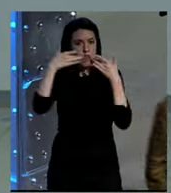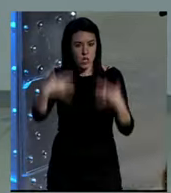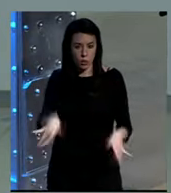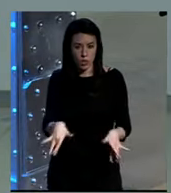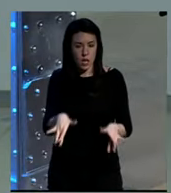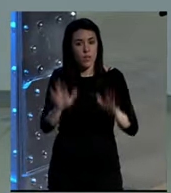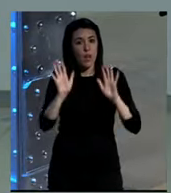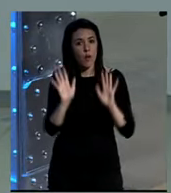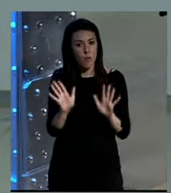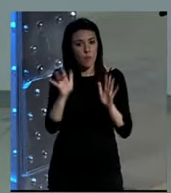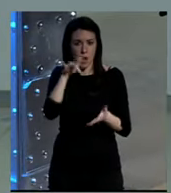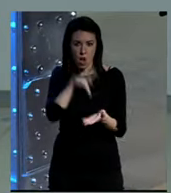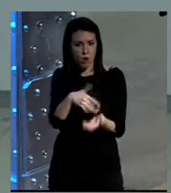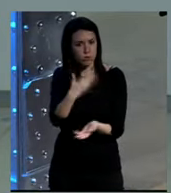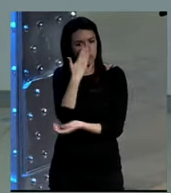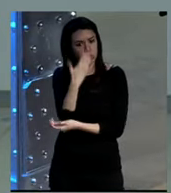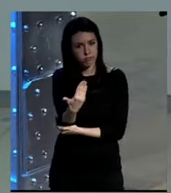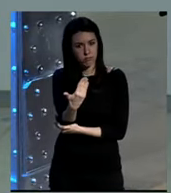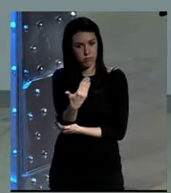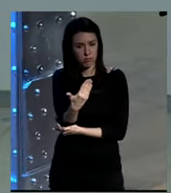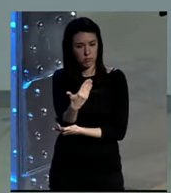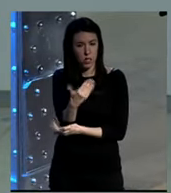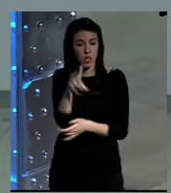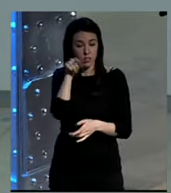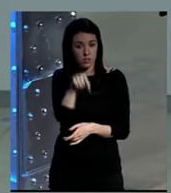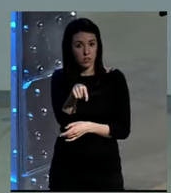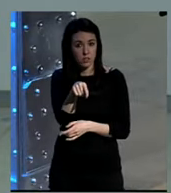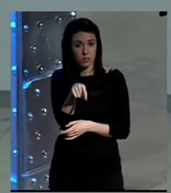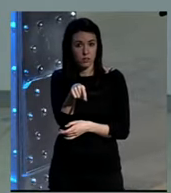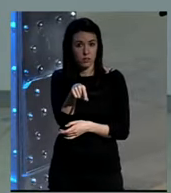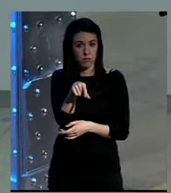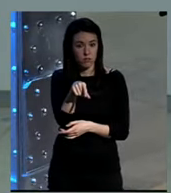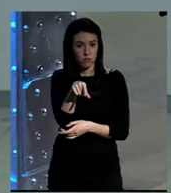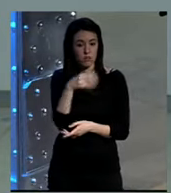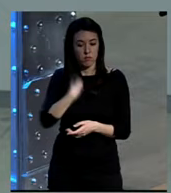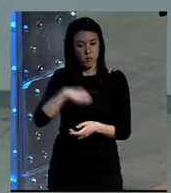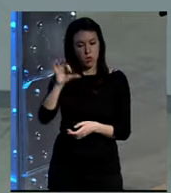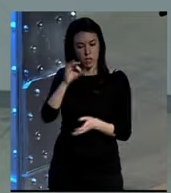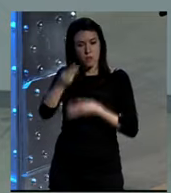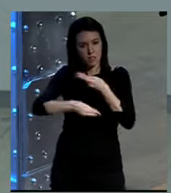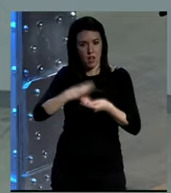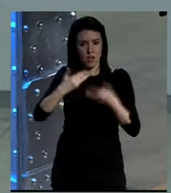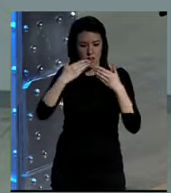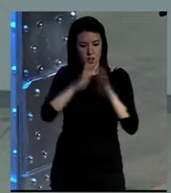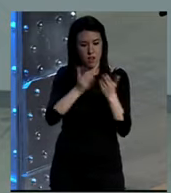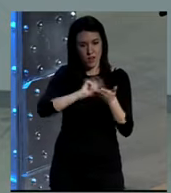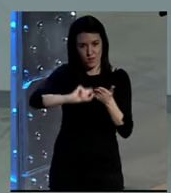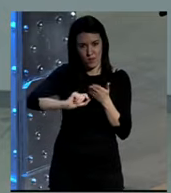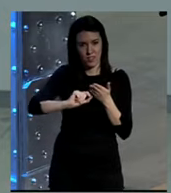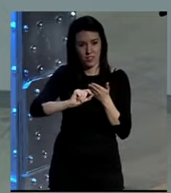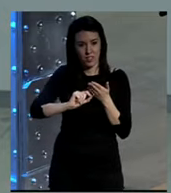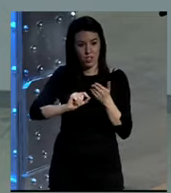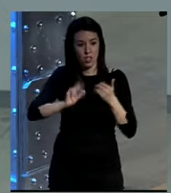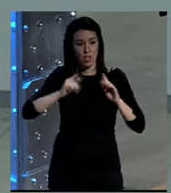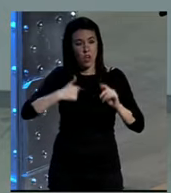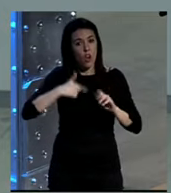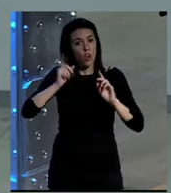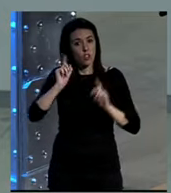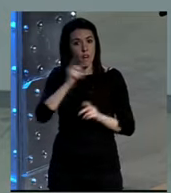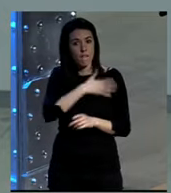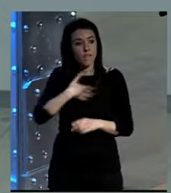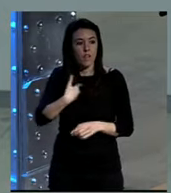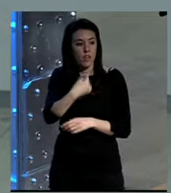neutralidad, pero con honestidad, y esto es lo que también hace Sebastián aquí. Bueno, yo solo quería